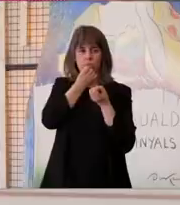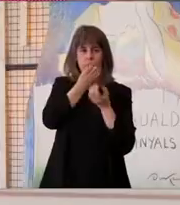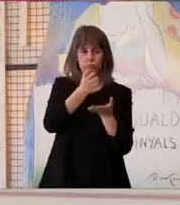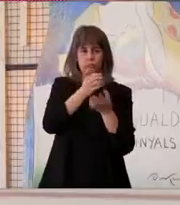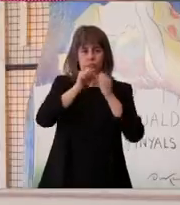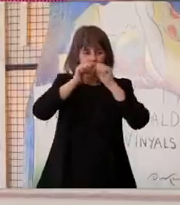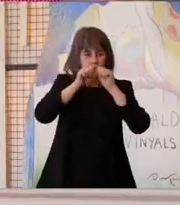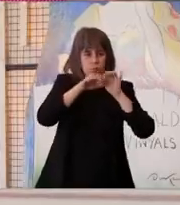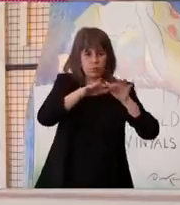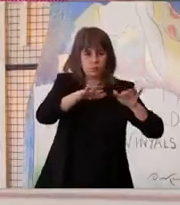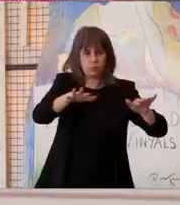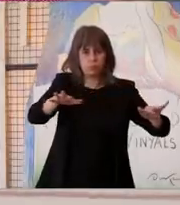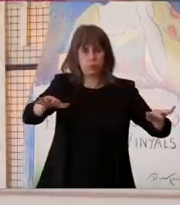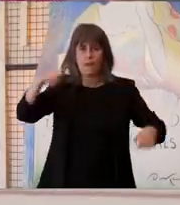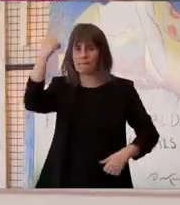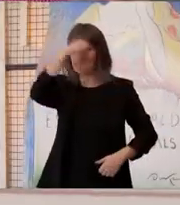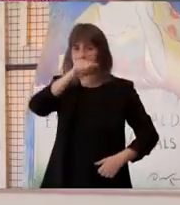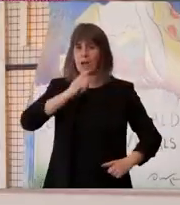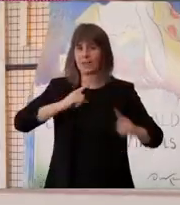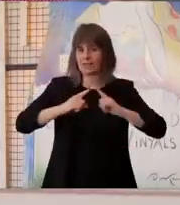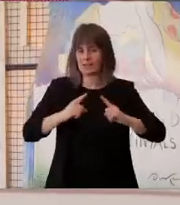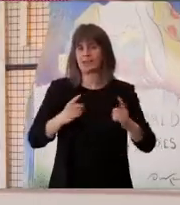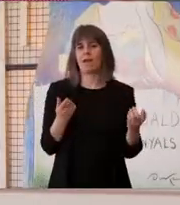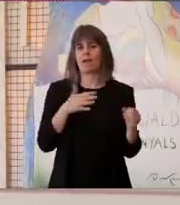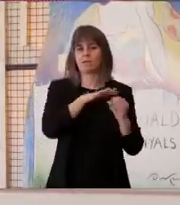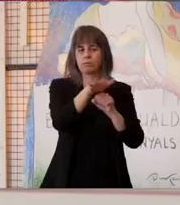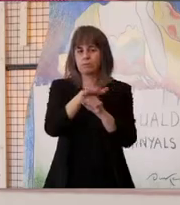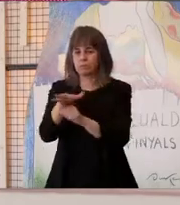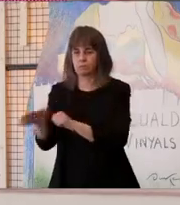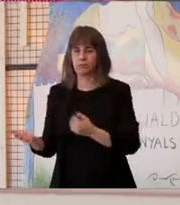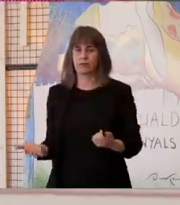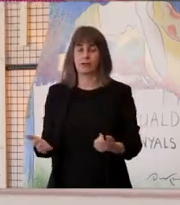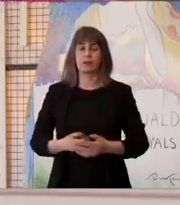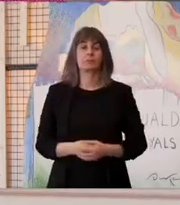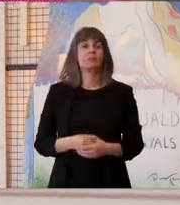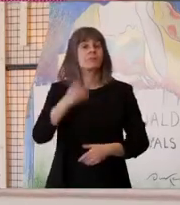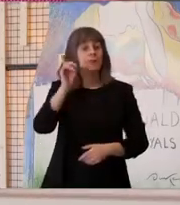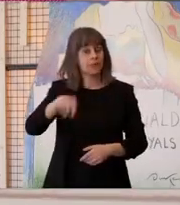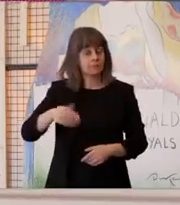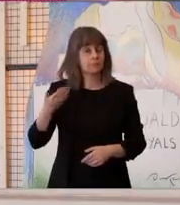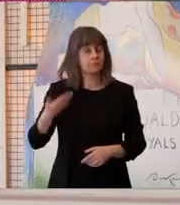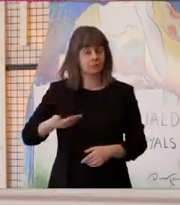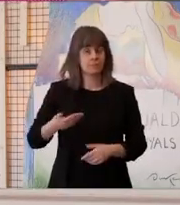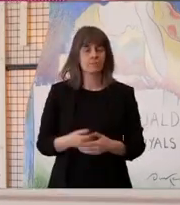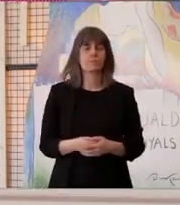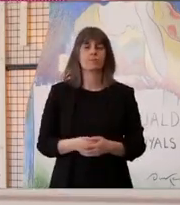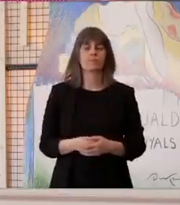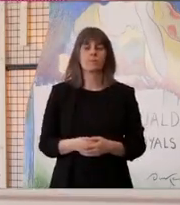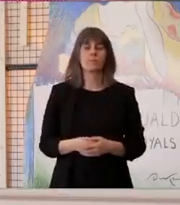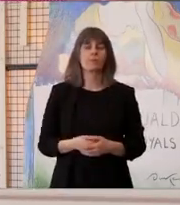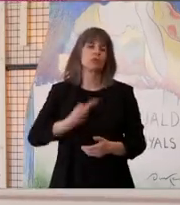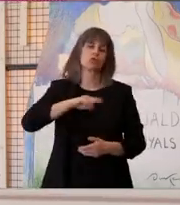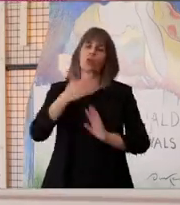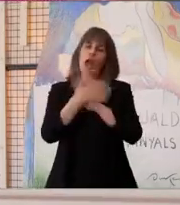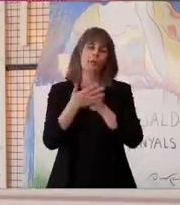tenga influencia y luego que también es cierto que siempre hablamos